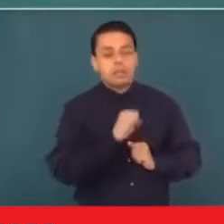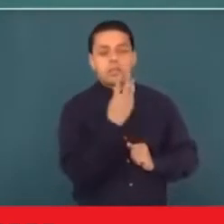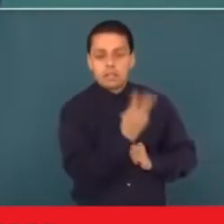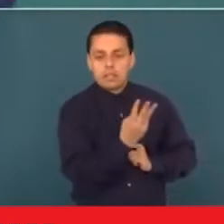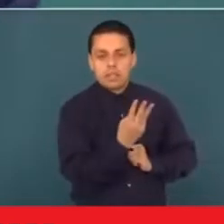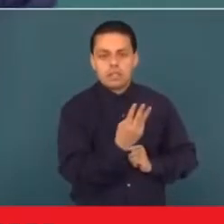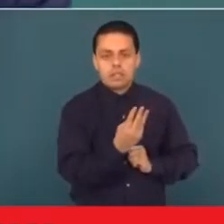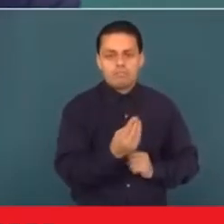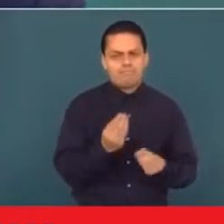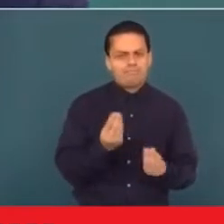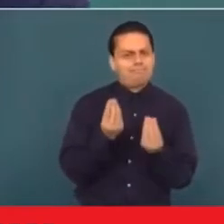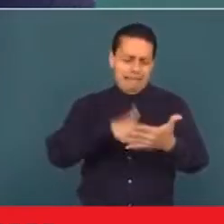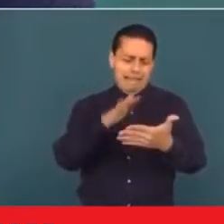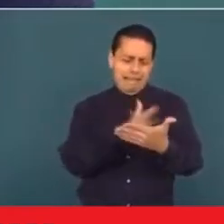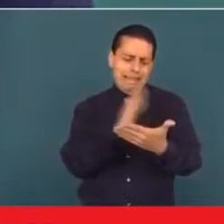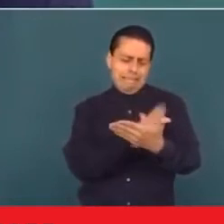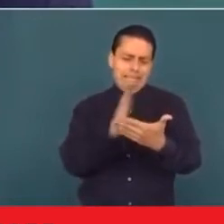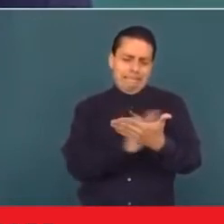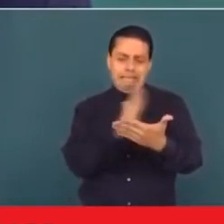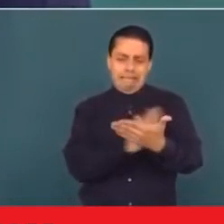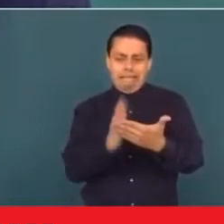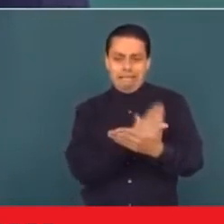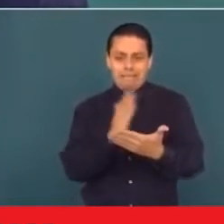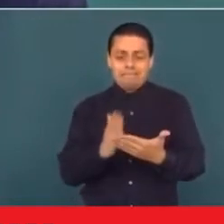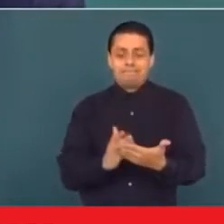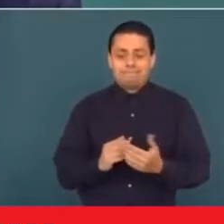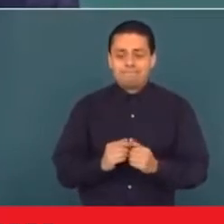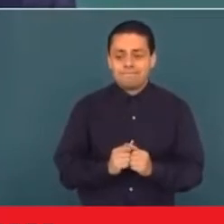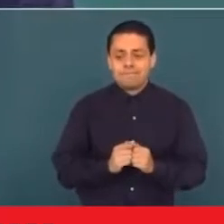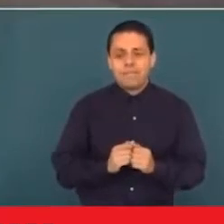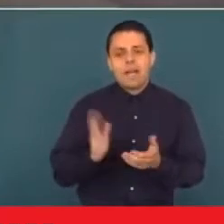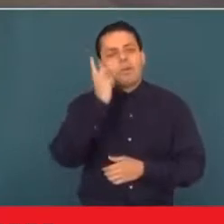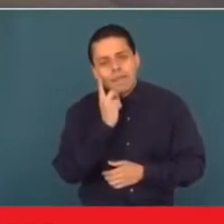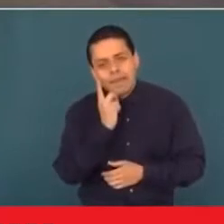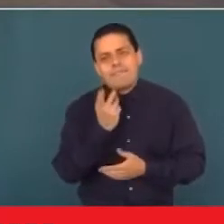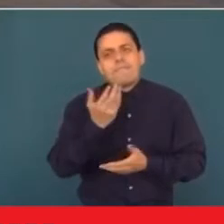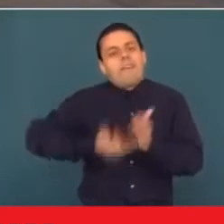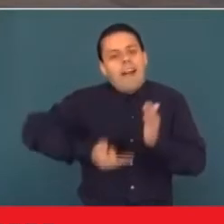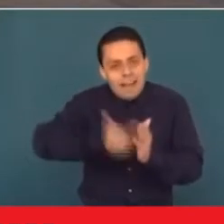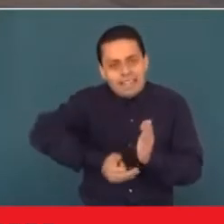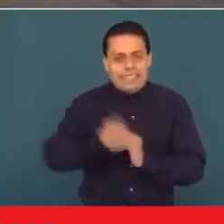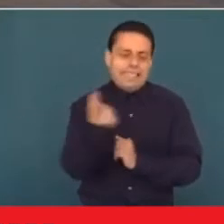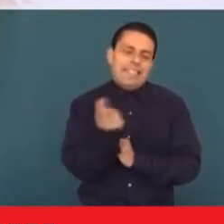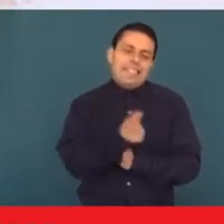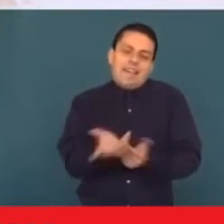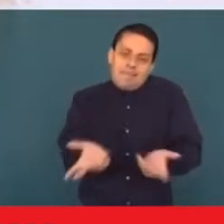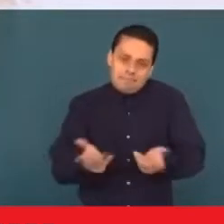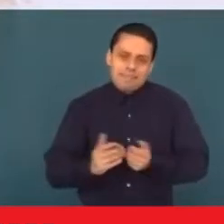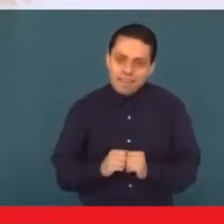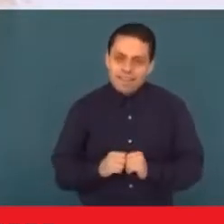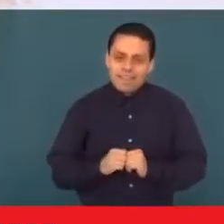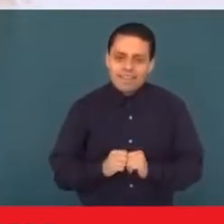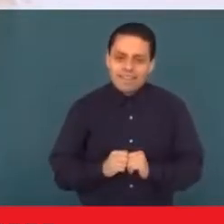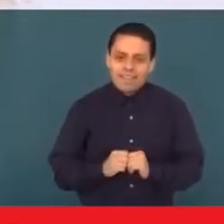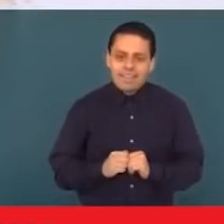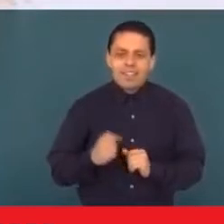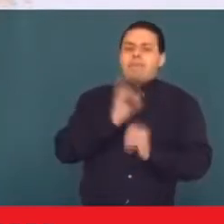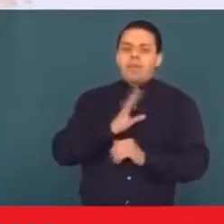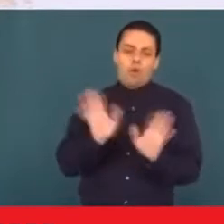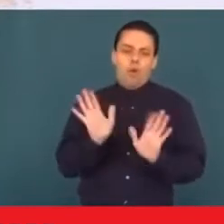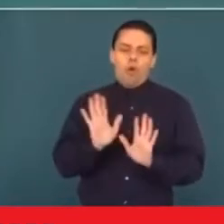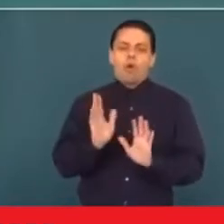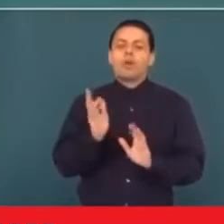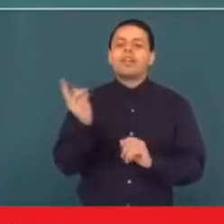páginas. Sí, sí, es un documento largo. Sí, y además me estaba yo desvelando y no quería yo tener